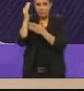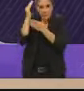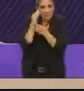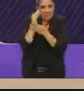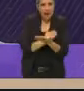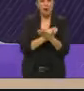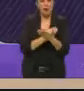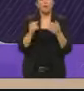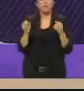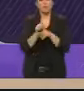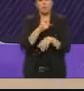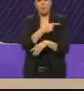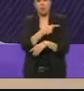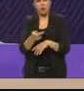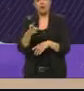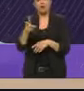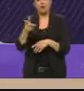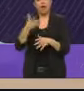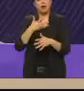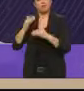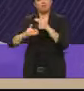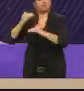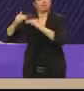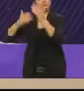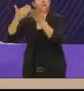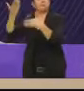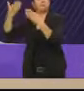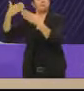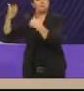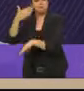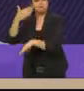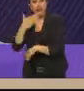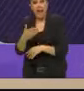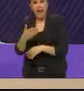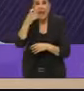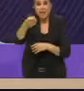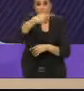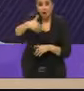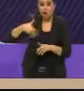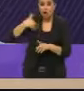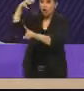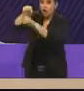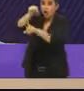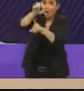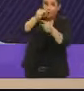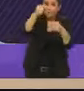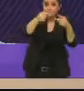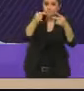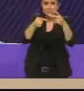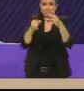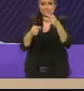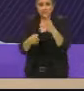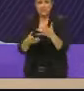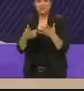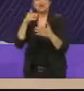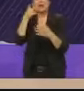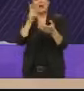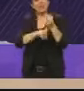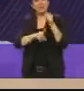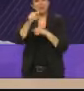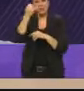la pobreza así que todos estos logros nos ayudan a romper mitos sabemos